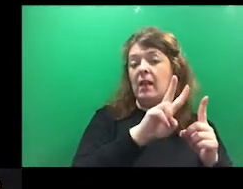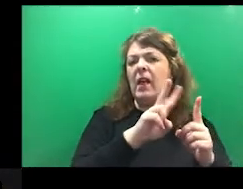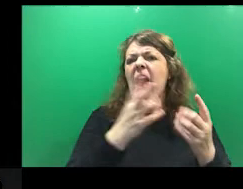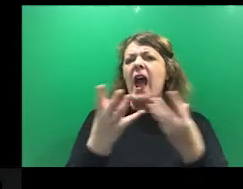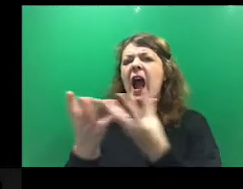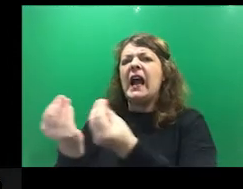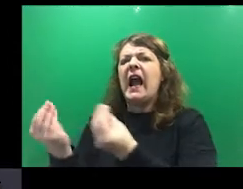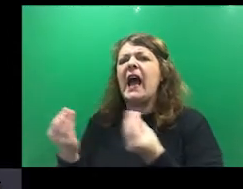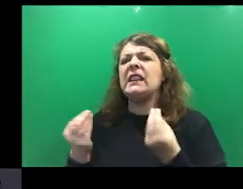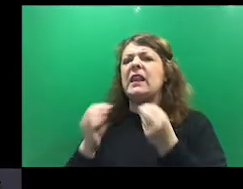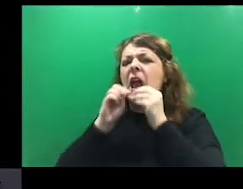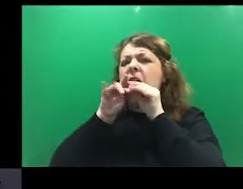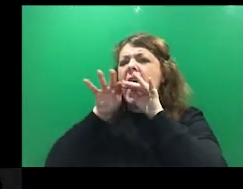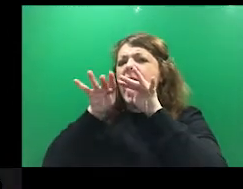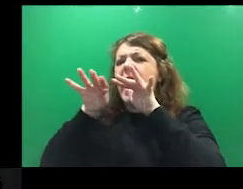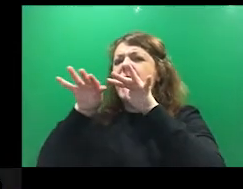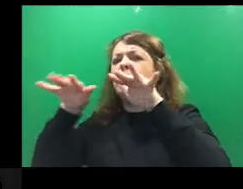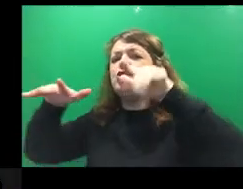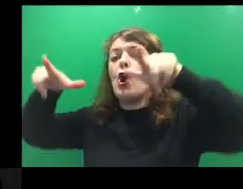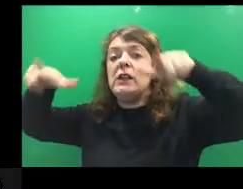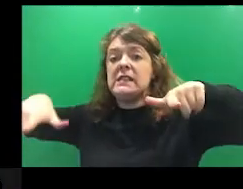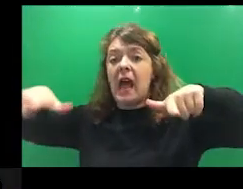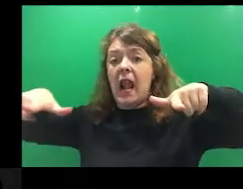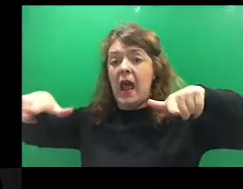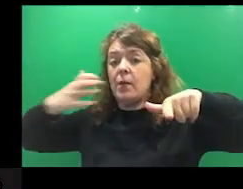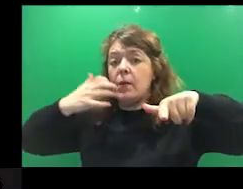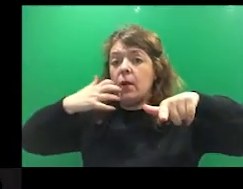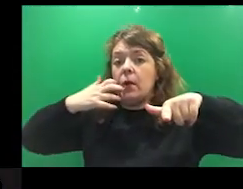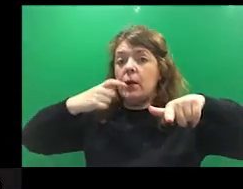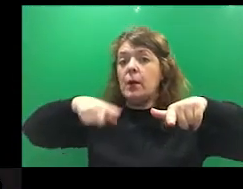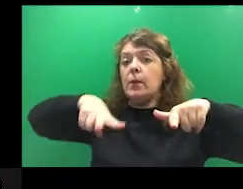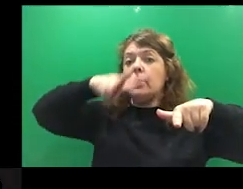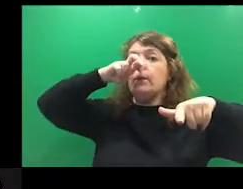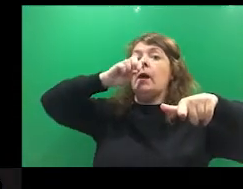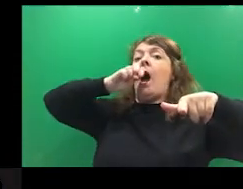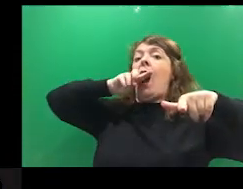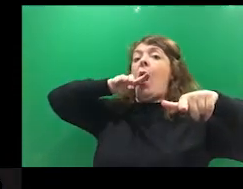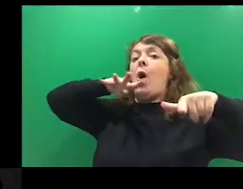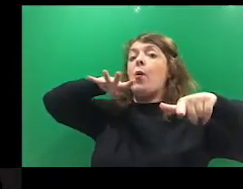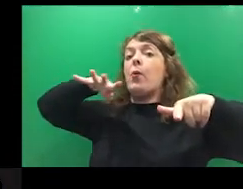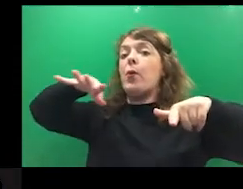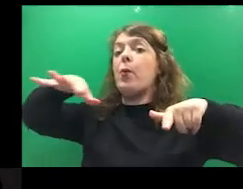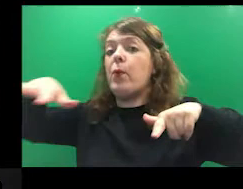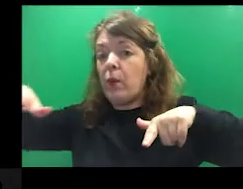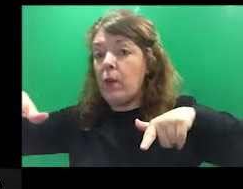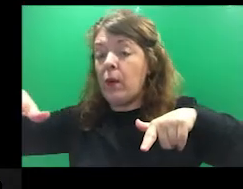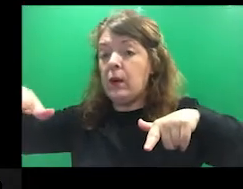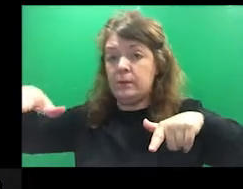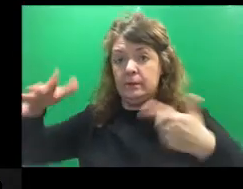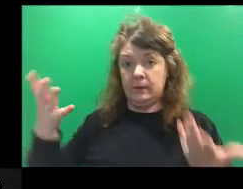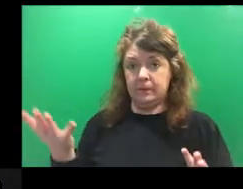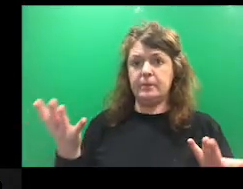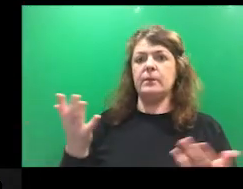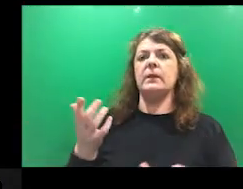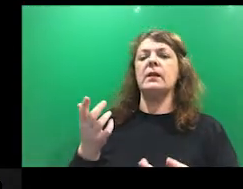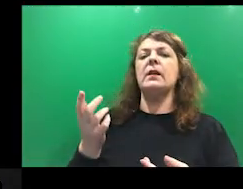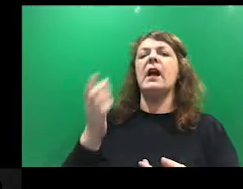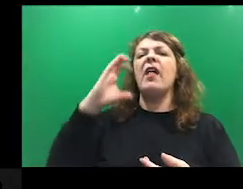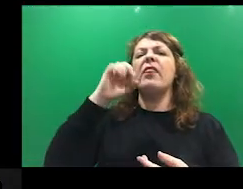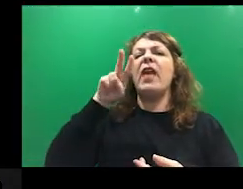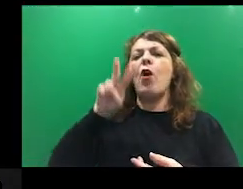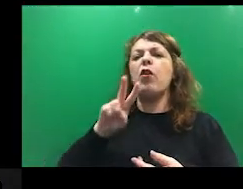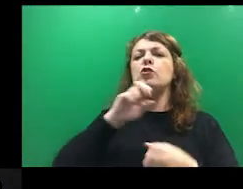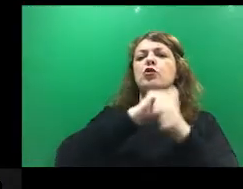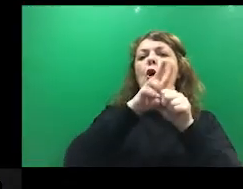de CO2 y la cantidad de aerosoles que hay en una sala, ya que al expirar expulsamos ambos. De